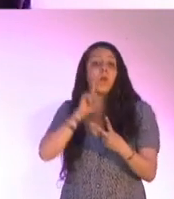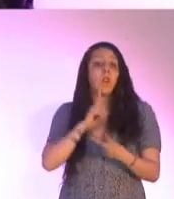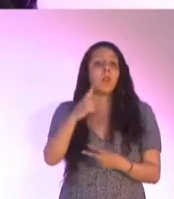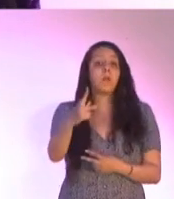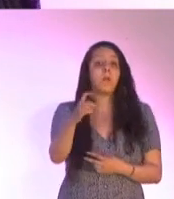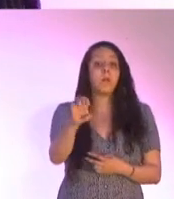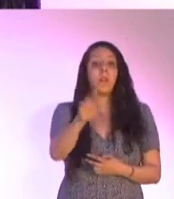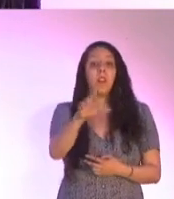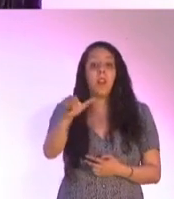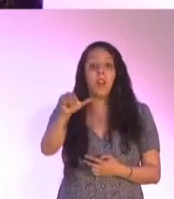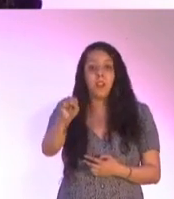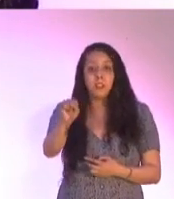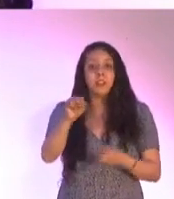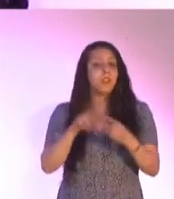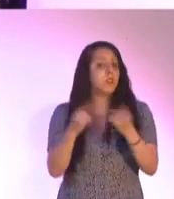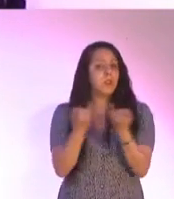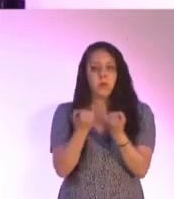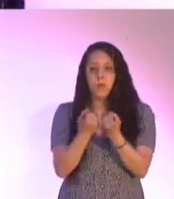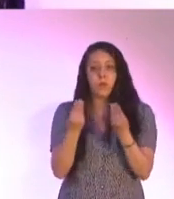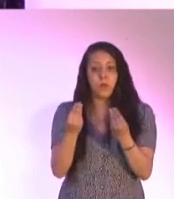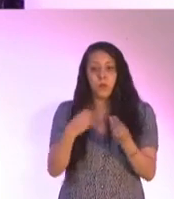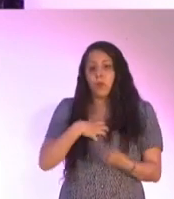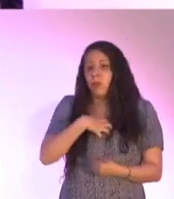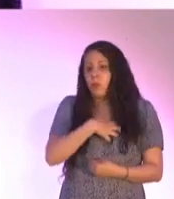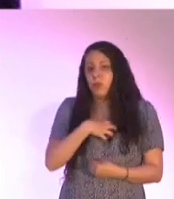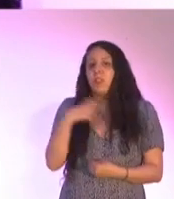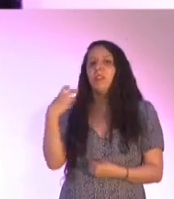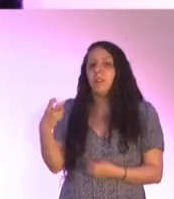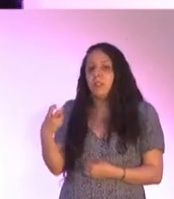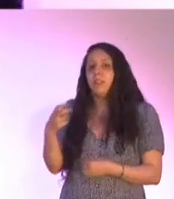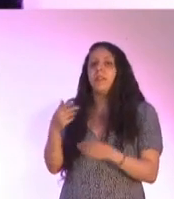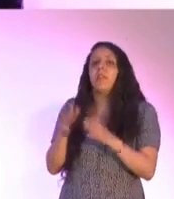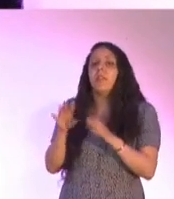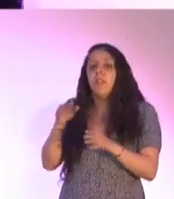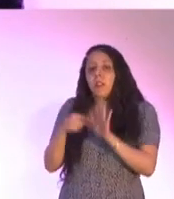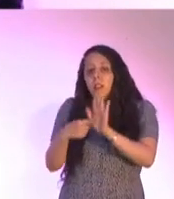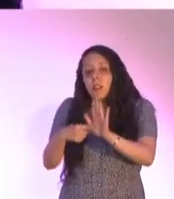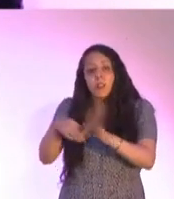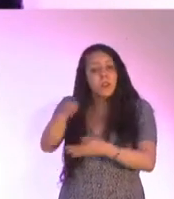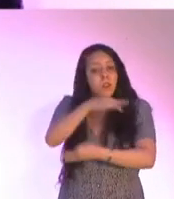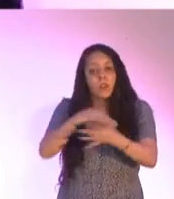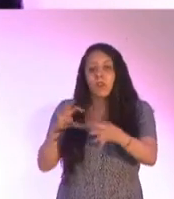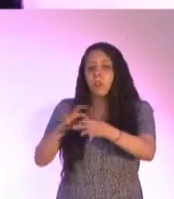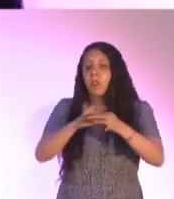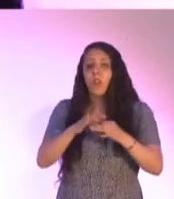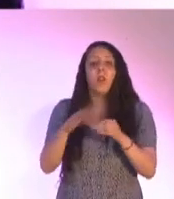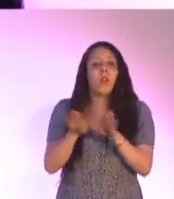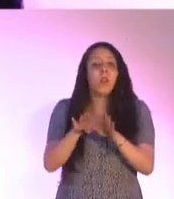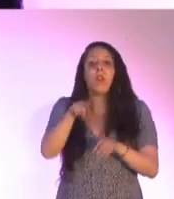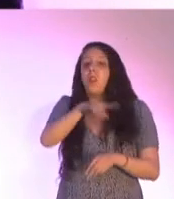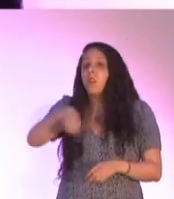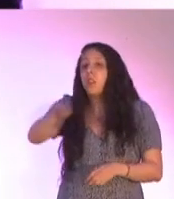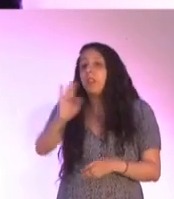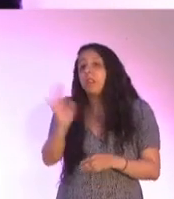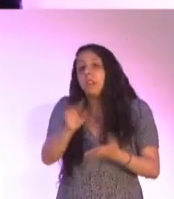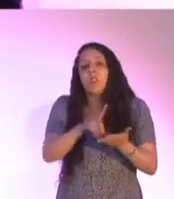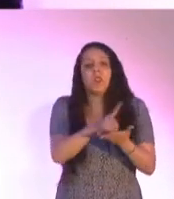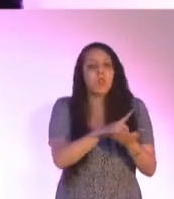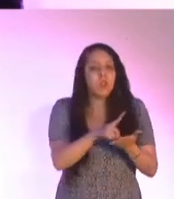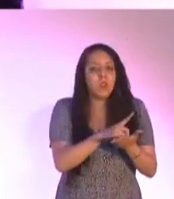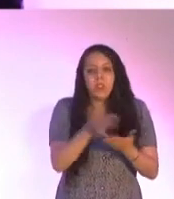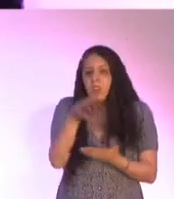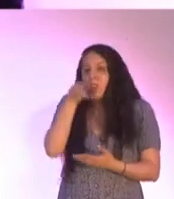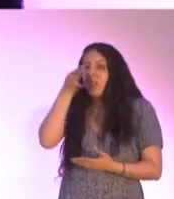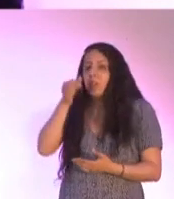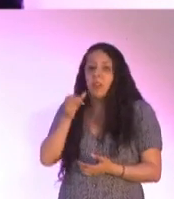de haber publicado entonces él hace esta crónica de ir a buscar marihuana en medio de la pandemia y